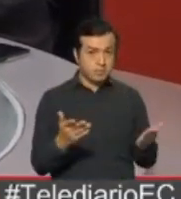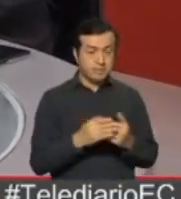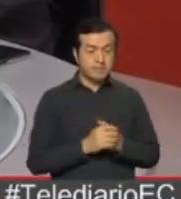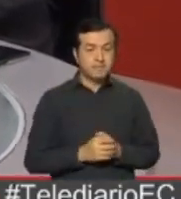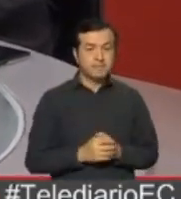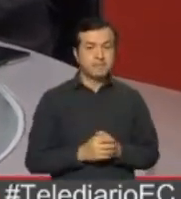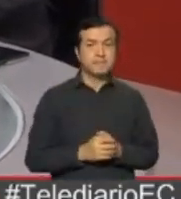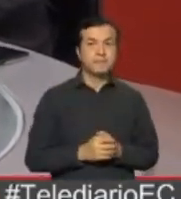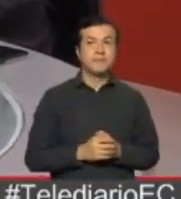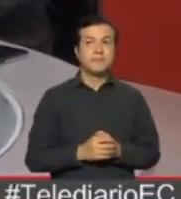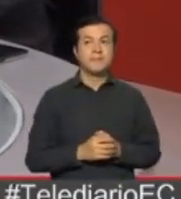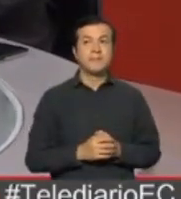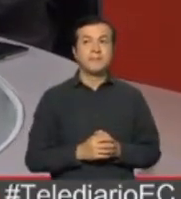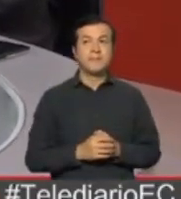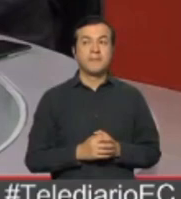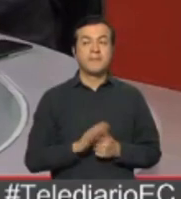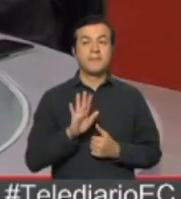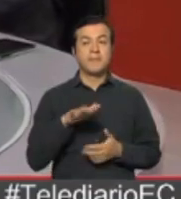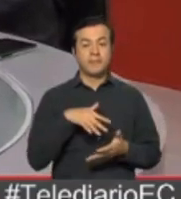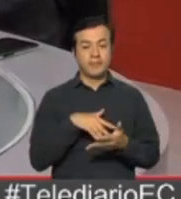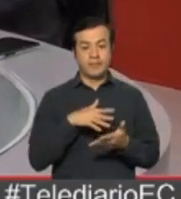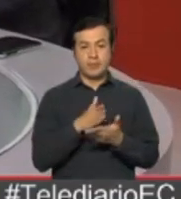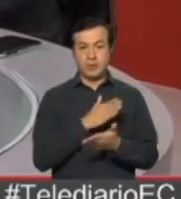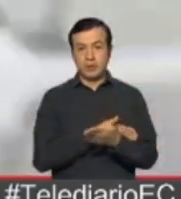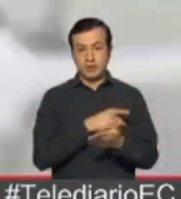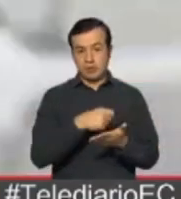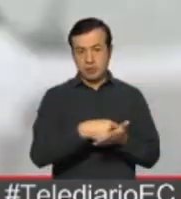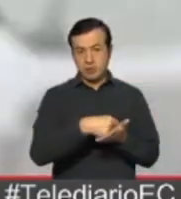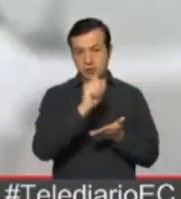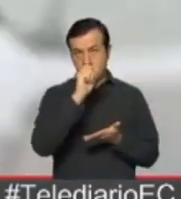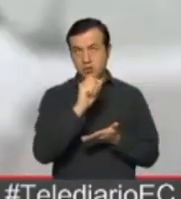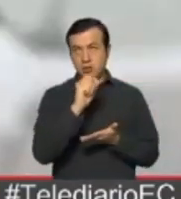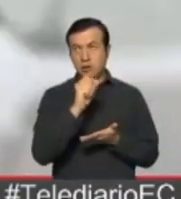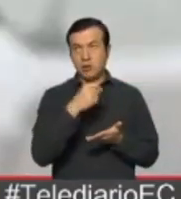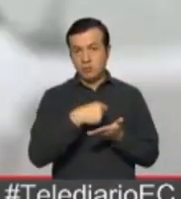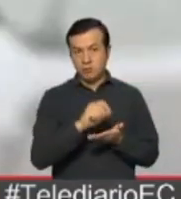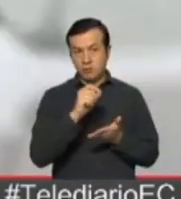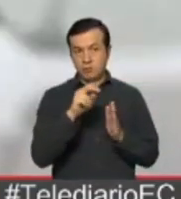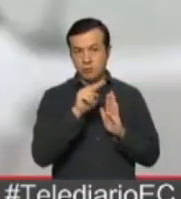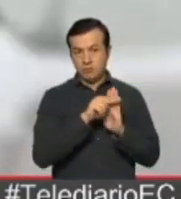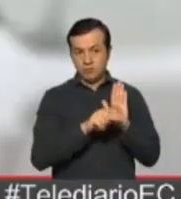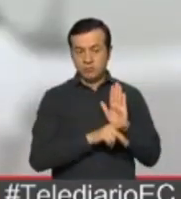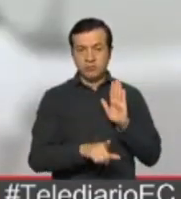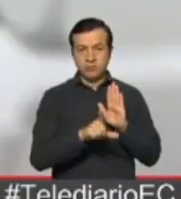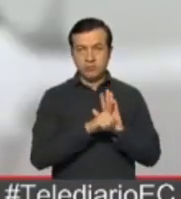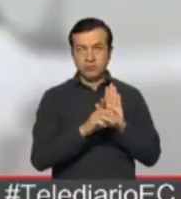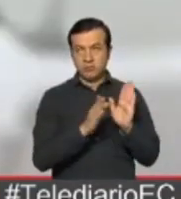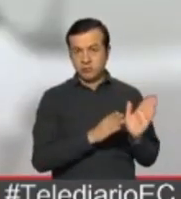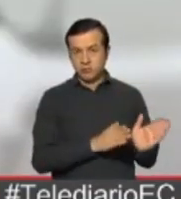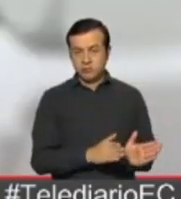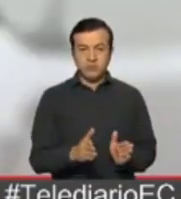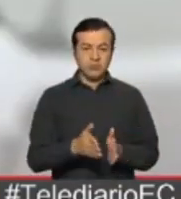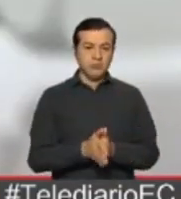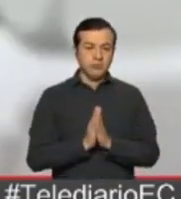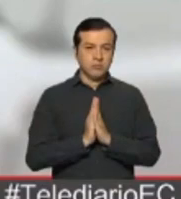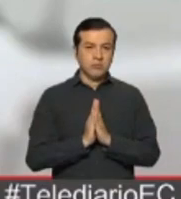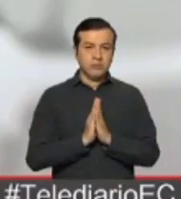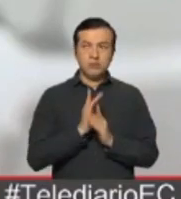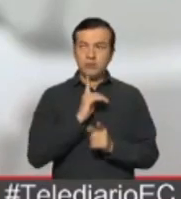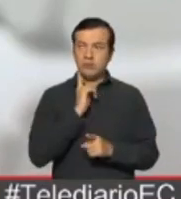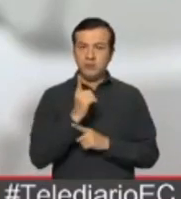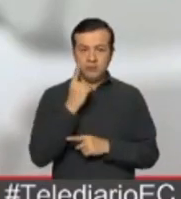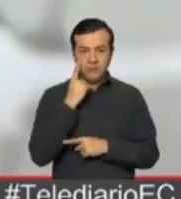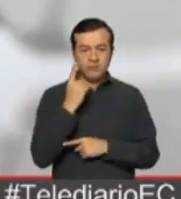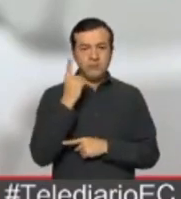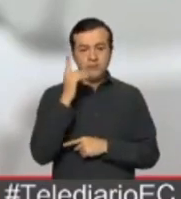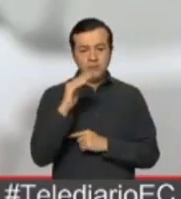los estudios tienen un nivel de prefactibilidad es en el ordenamiento jurídico solicita establece que tiene que